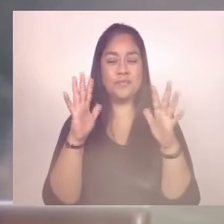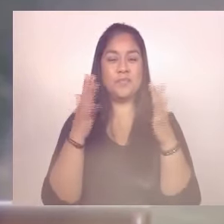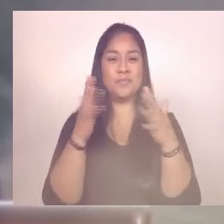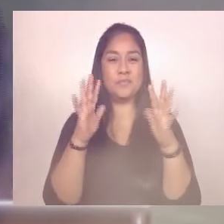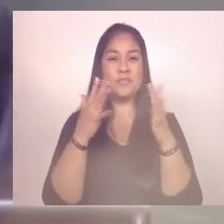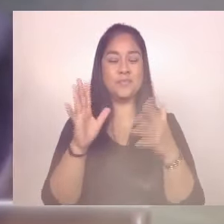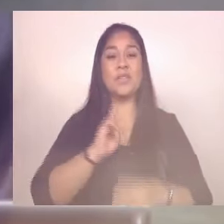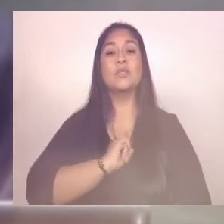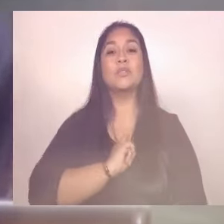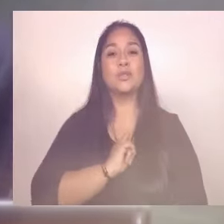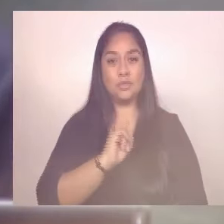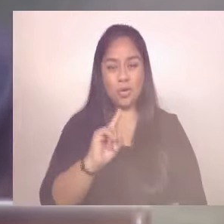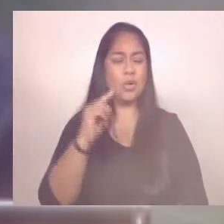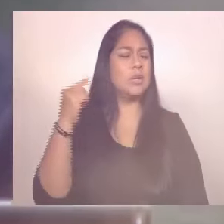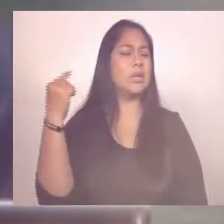son